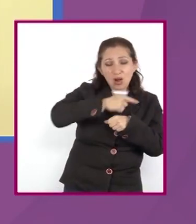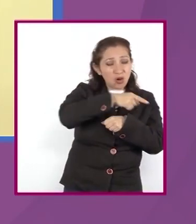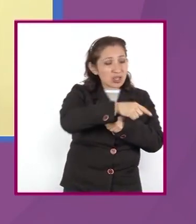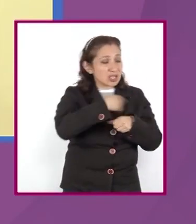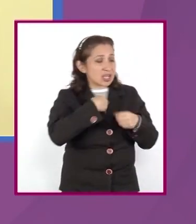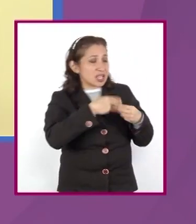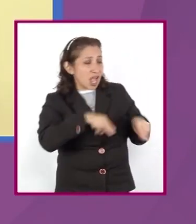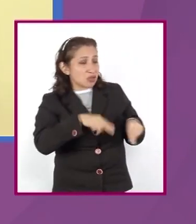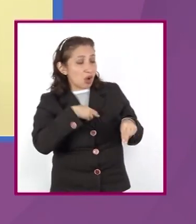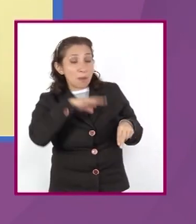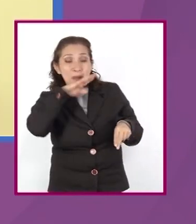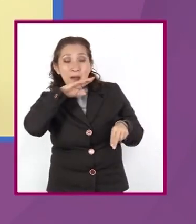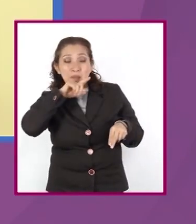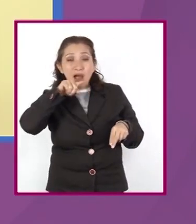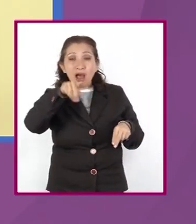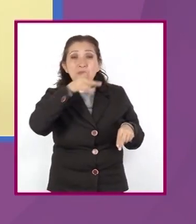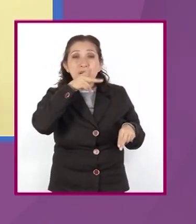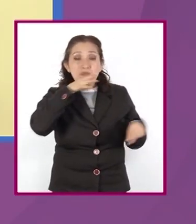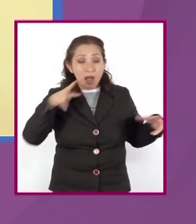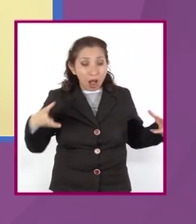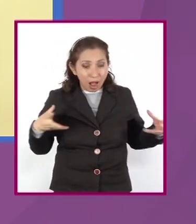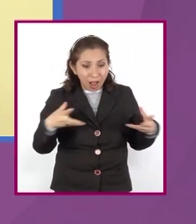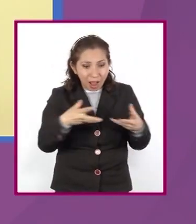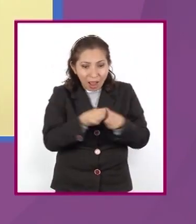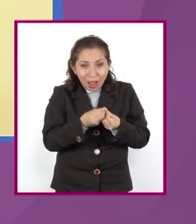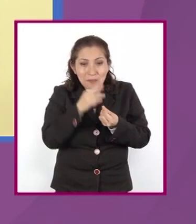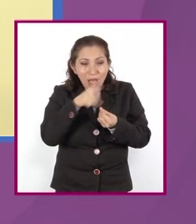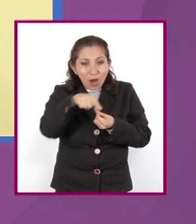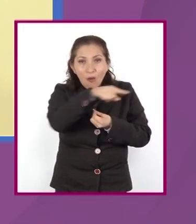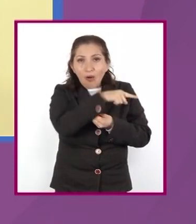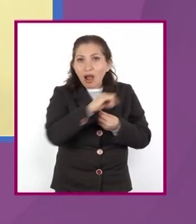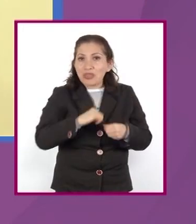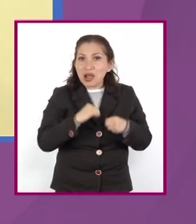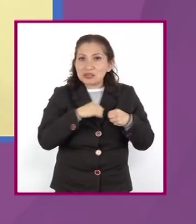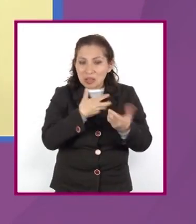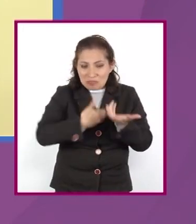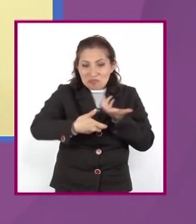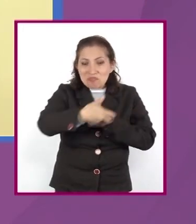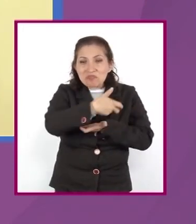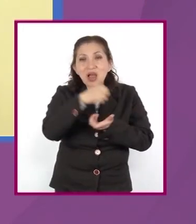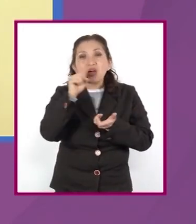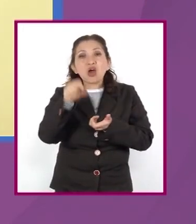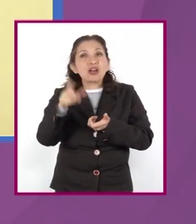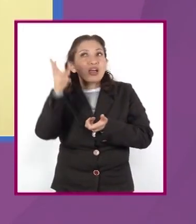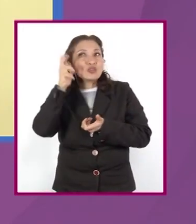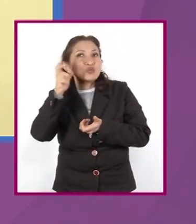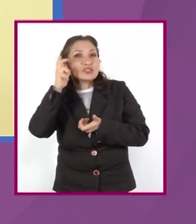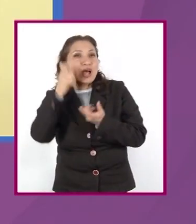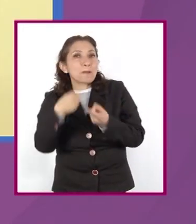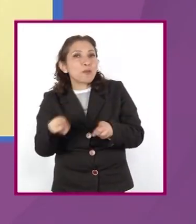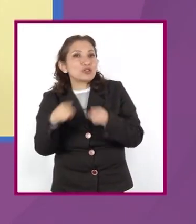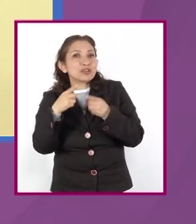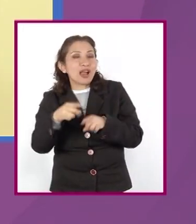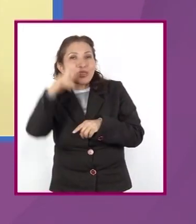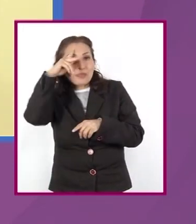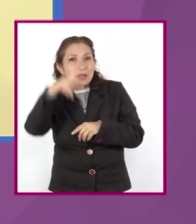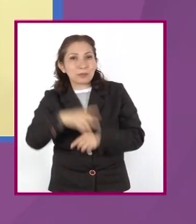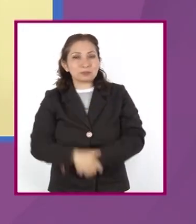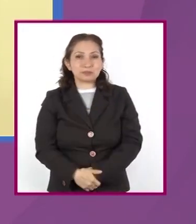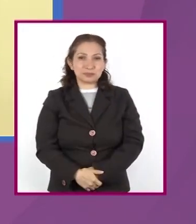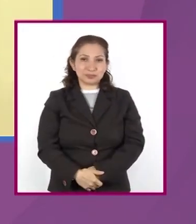abuelos, la mamá y el papá, con las y los adolescentes a través de escuchar la música